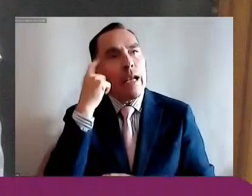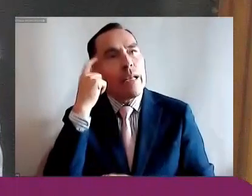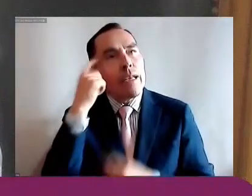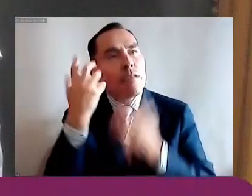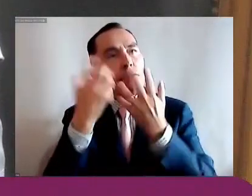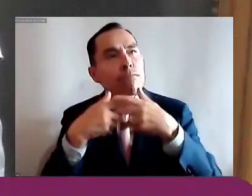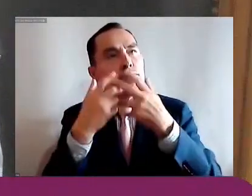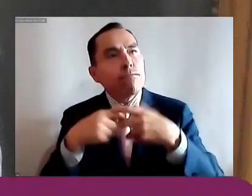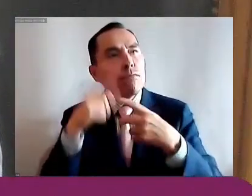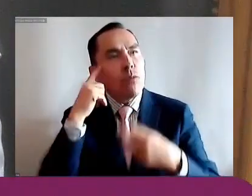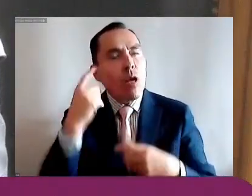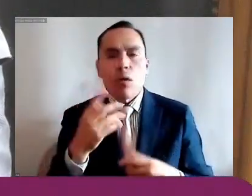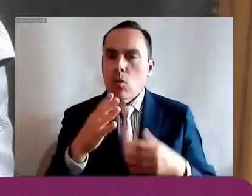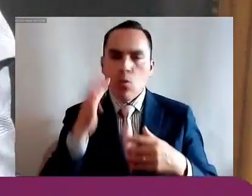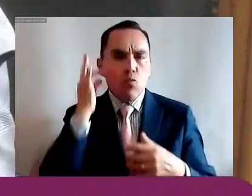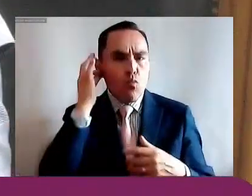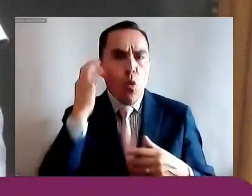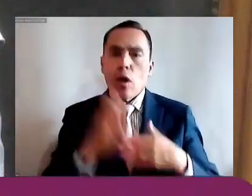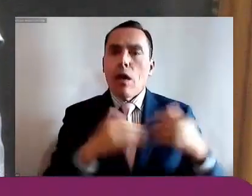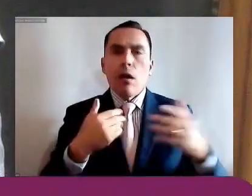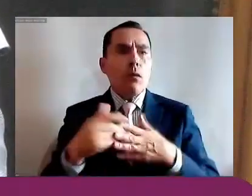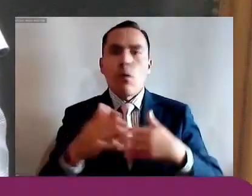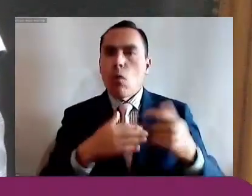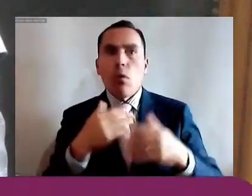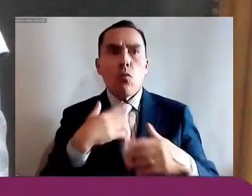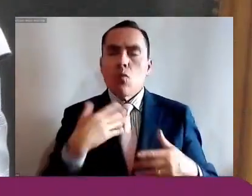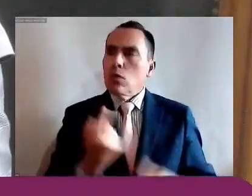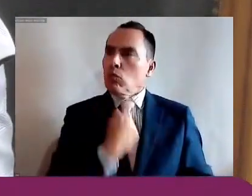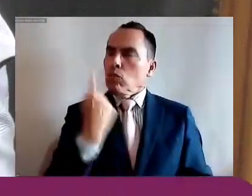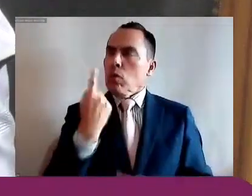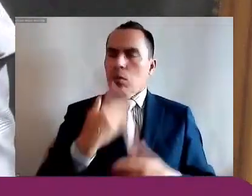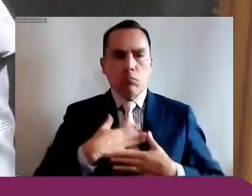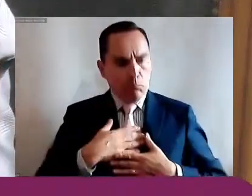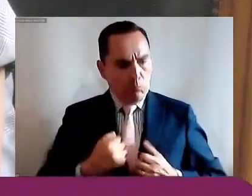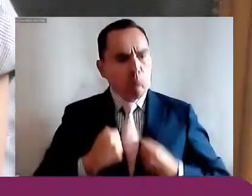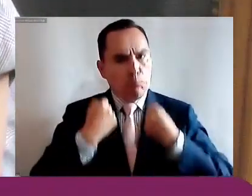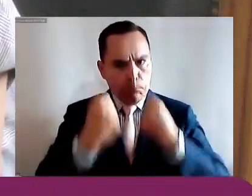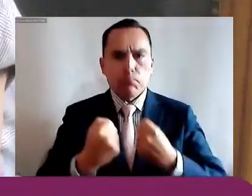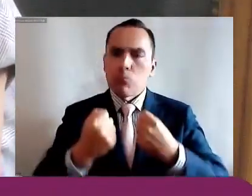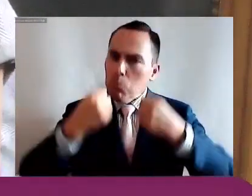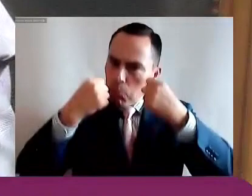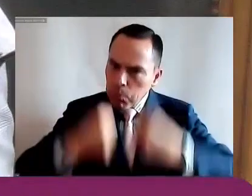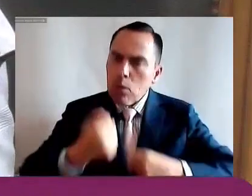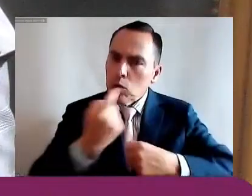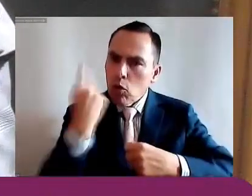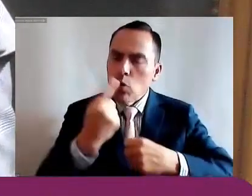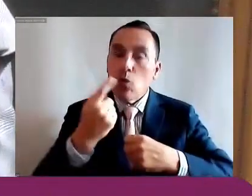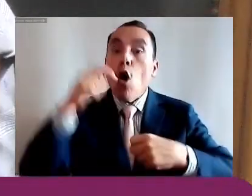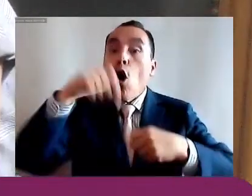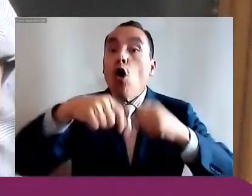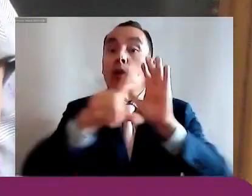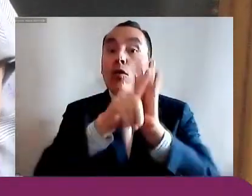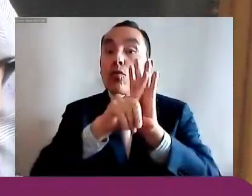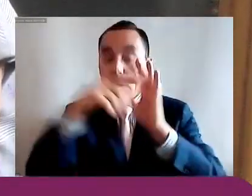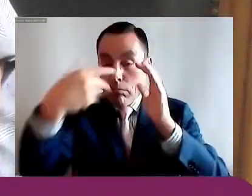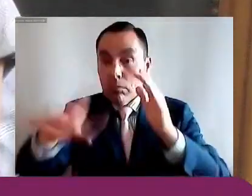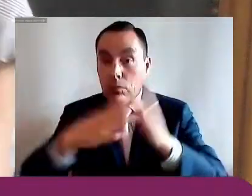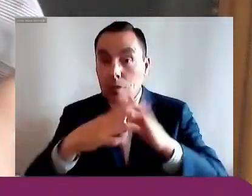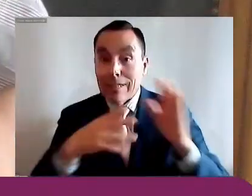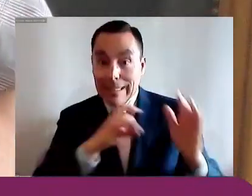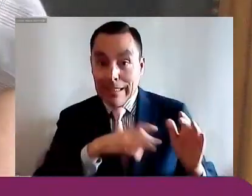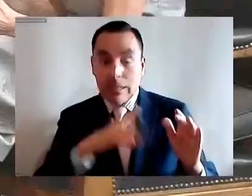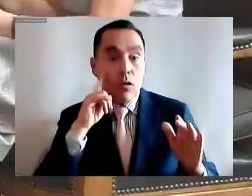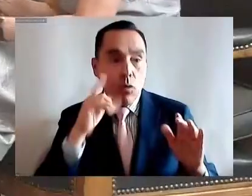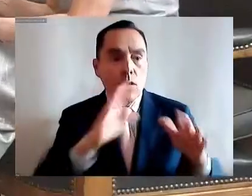mujeres y, en particular, cómo nuestro ordenamiento jurídico reconoce, protege y garantiza o